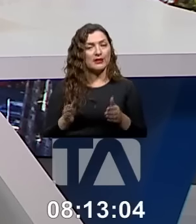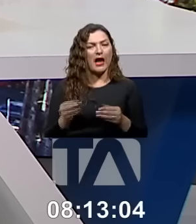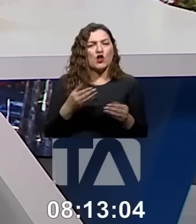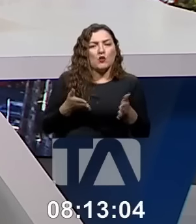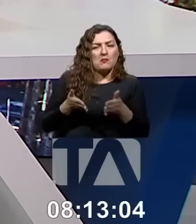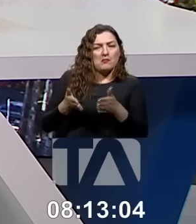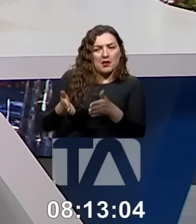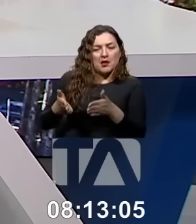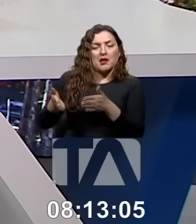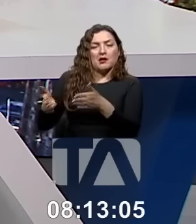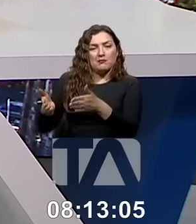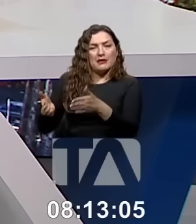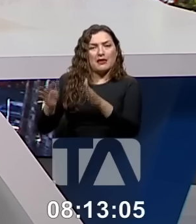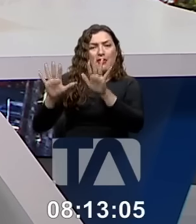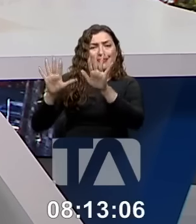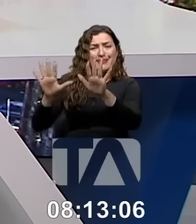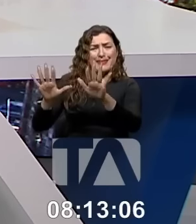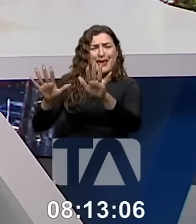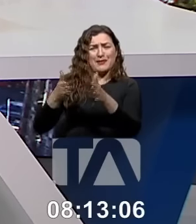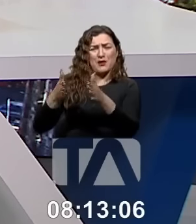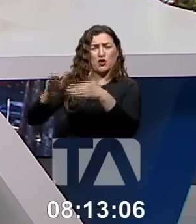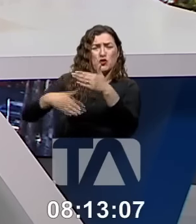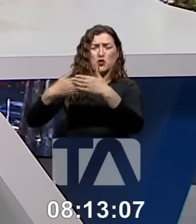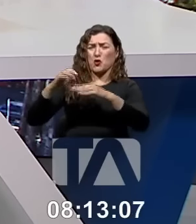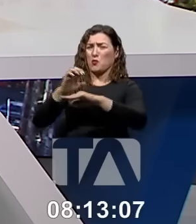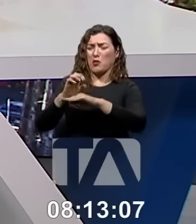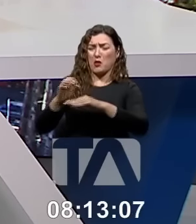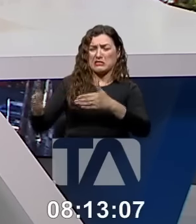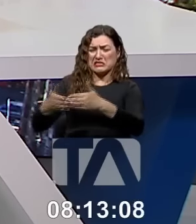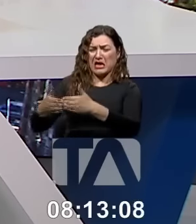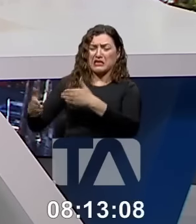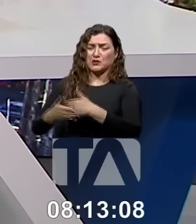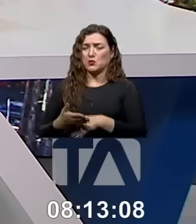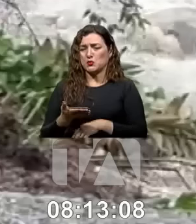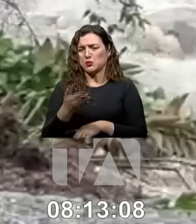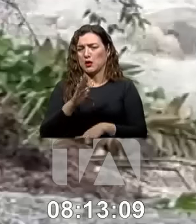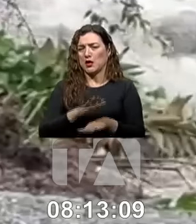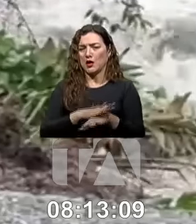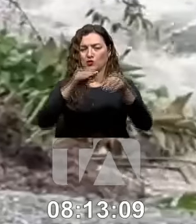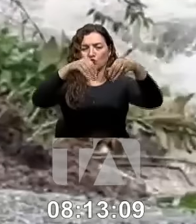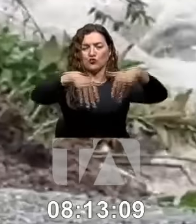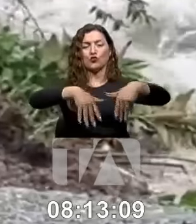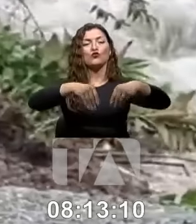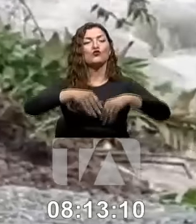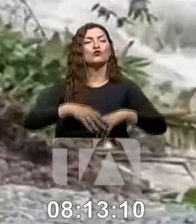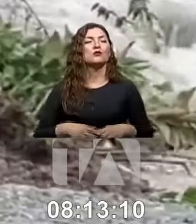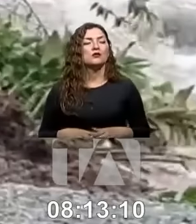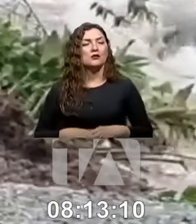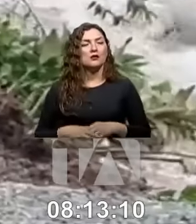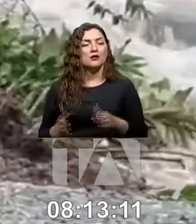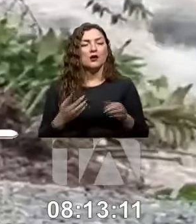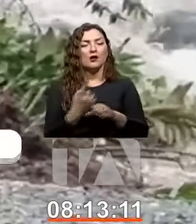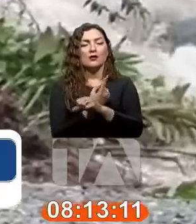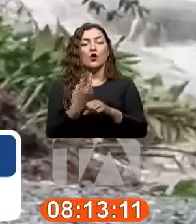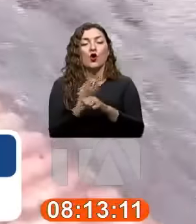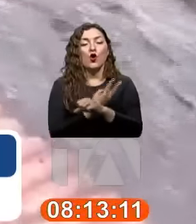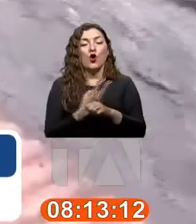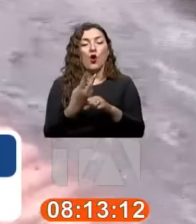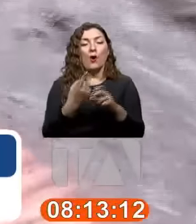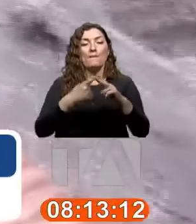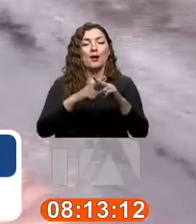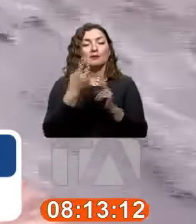vías más están deshabilitadas a escala nacional a causa del fuerte temporal. Pasan las horas y con ello se